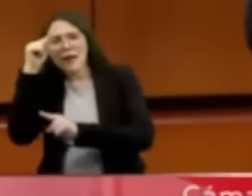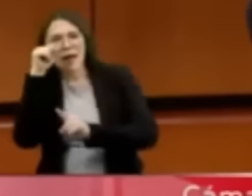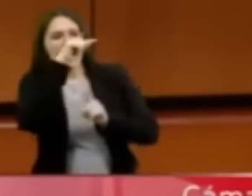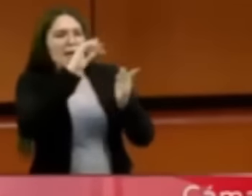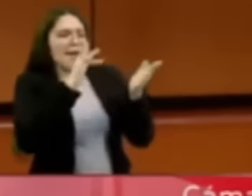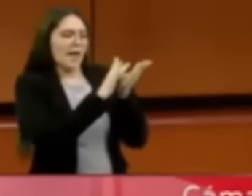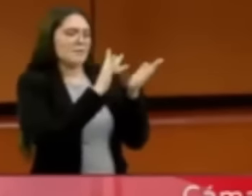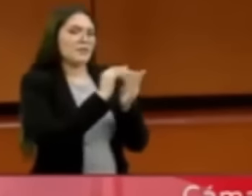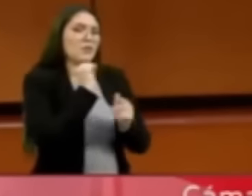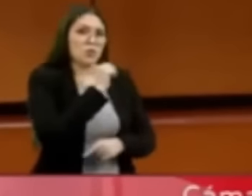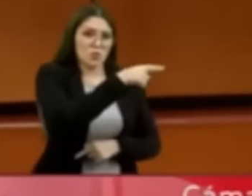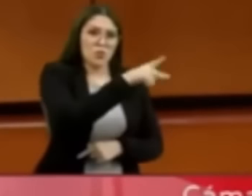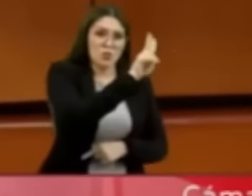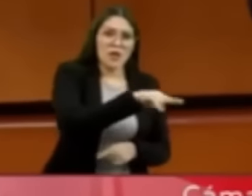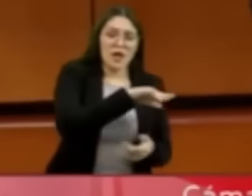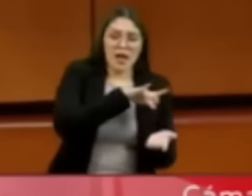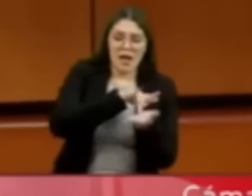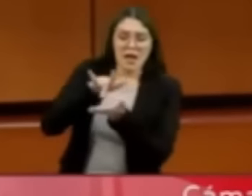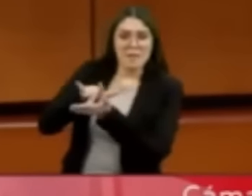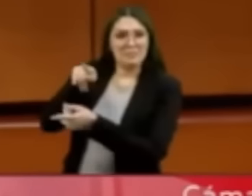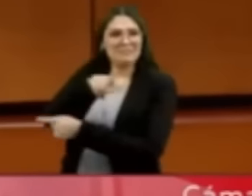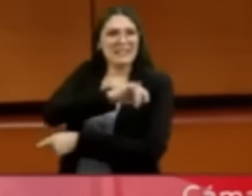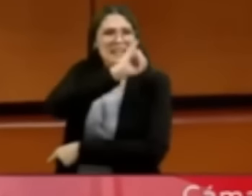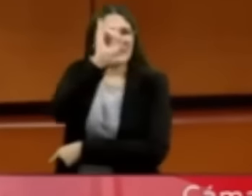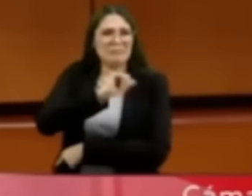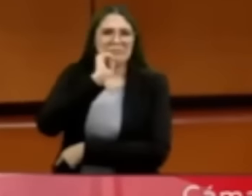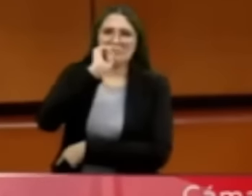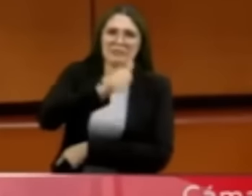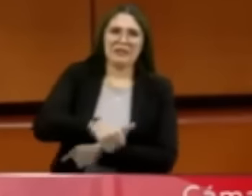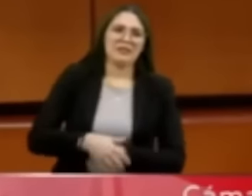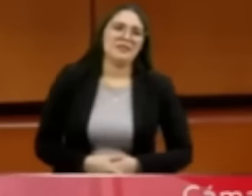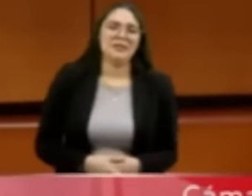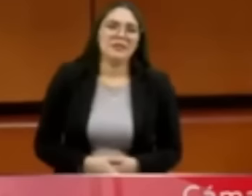aportaste ni un voto a la coalición, para que las coaliciones.